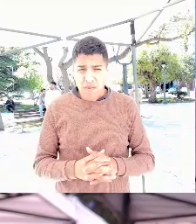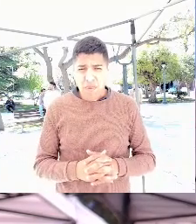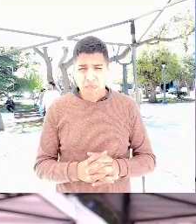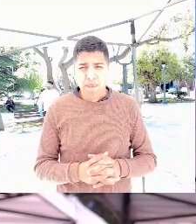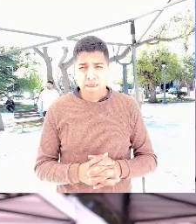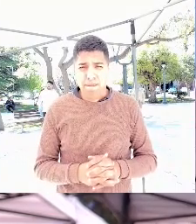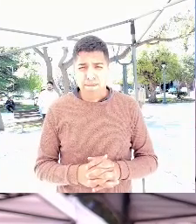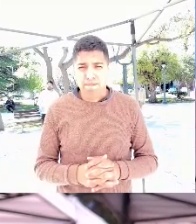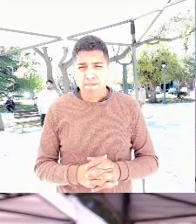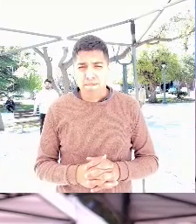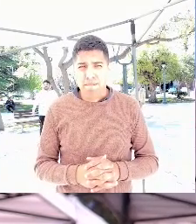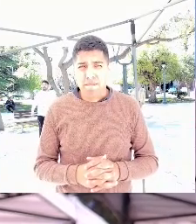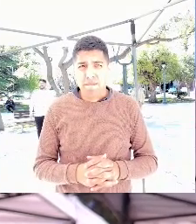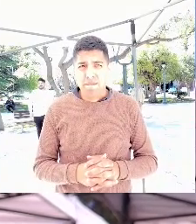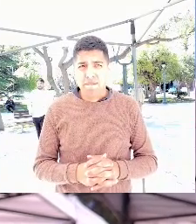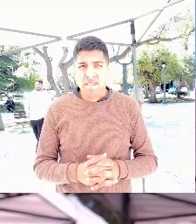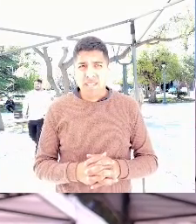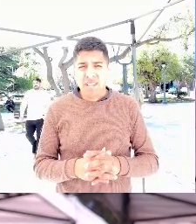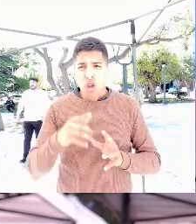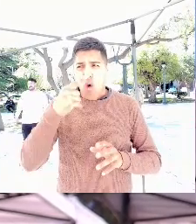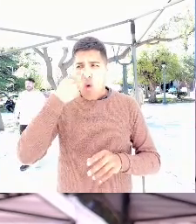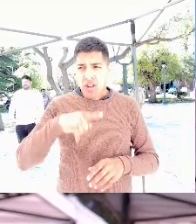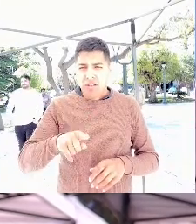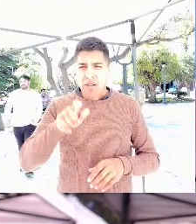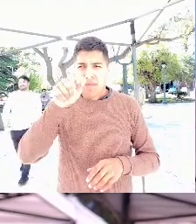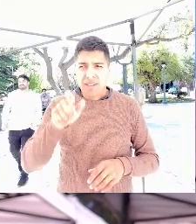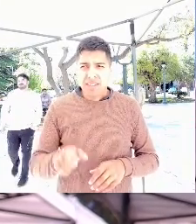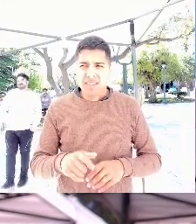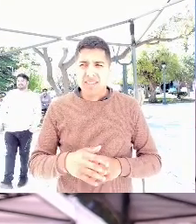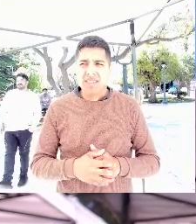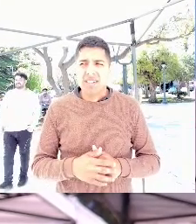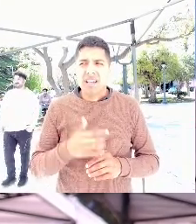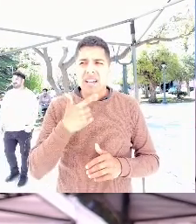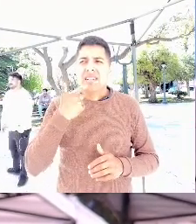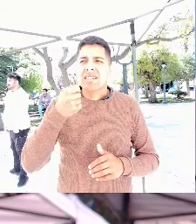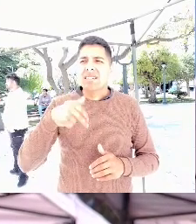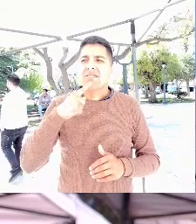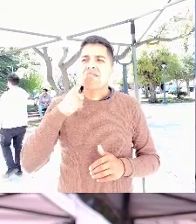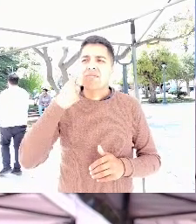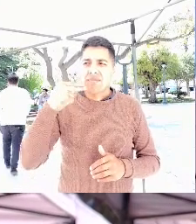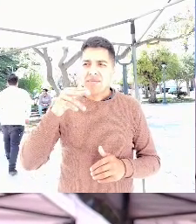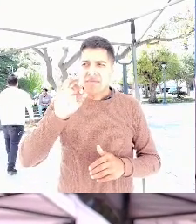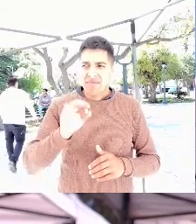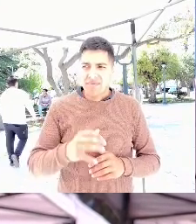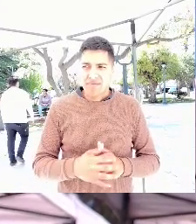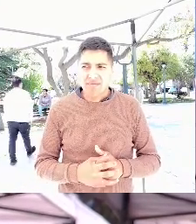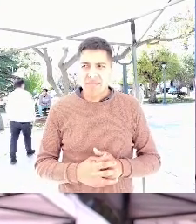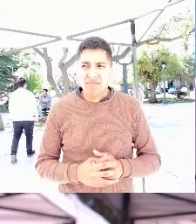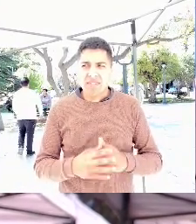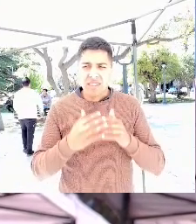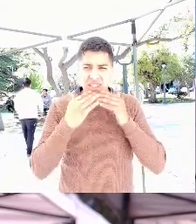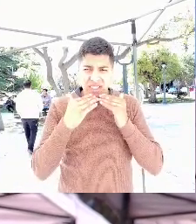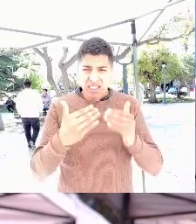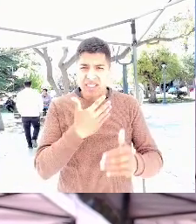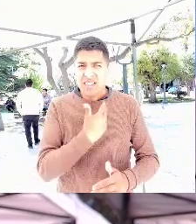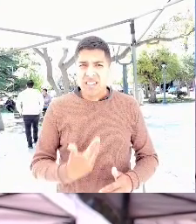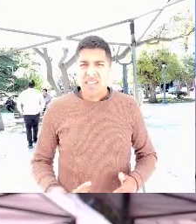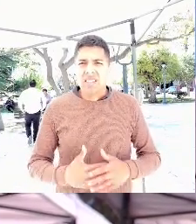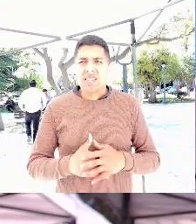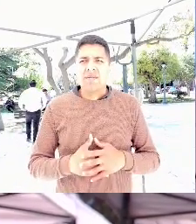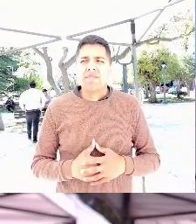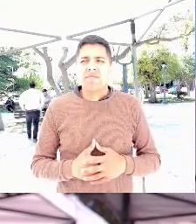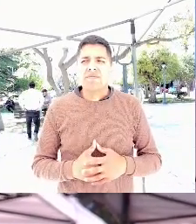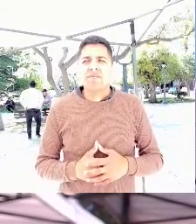concejal Anfuso. Y para finalizar, tiene la palabra la concejal Noelia Santino. Gracias, señor